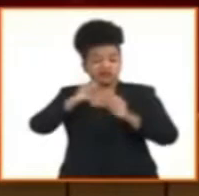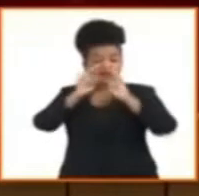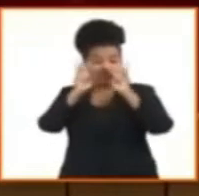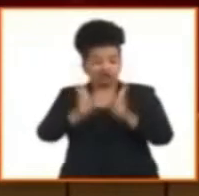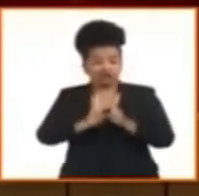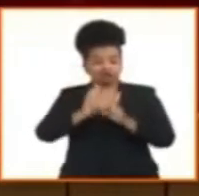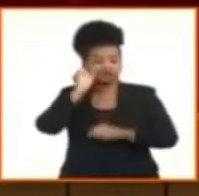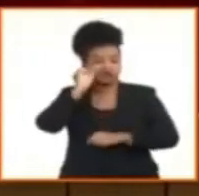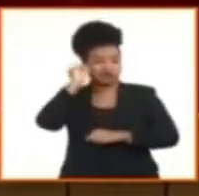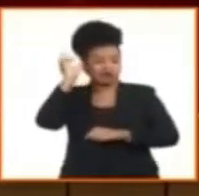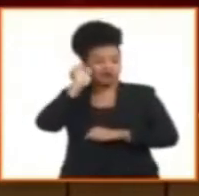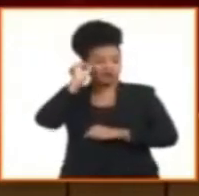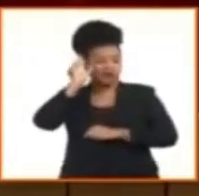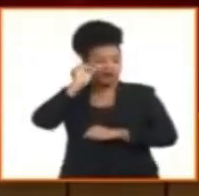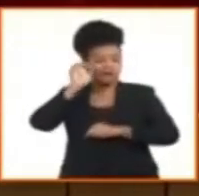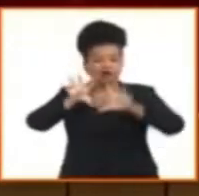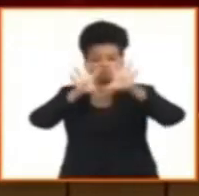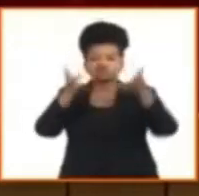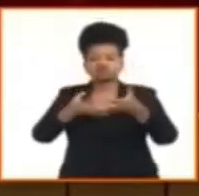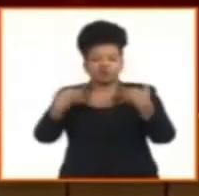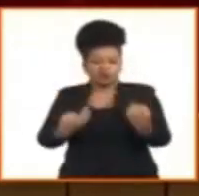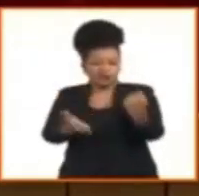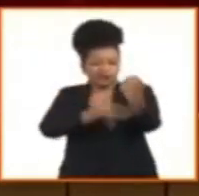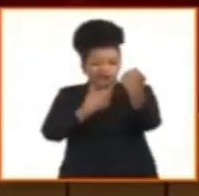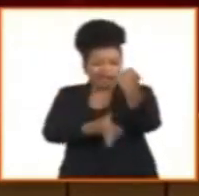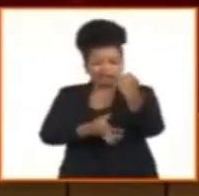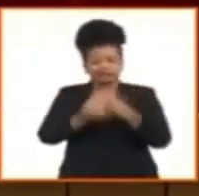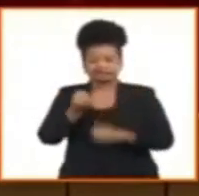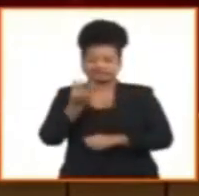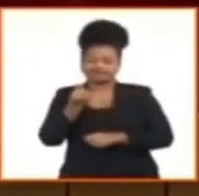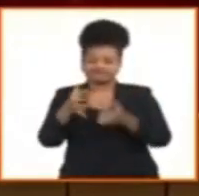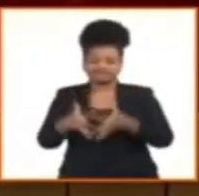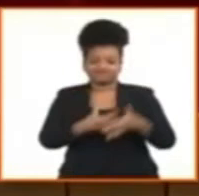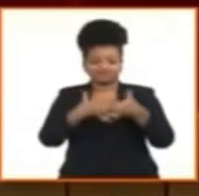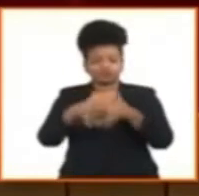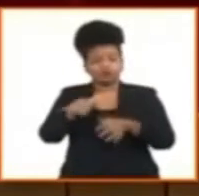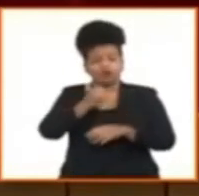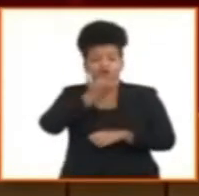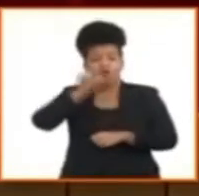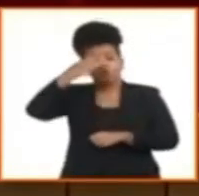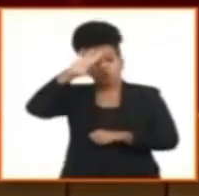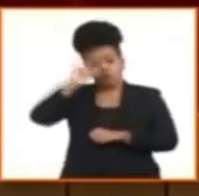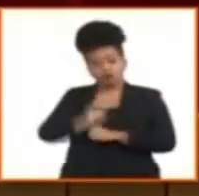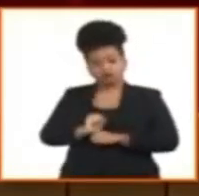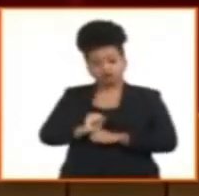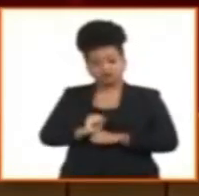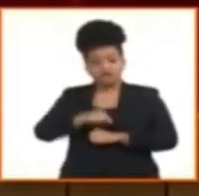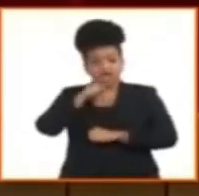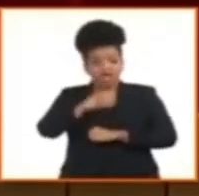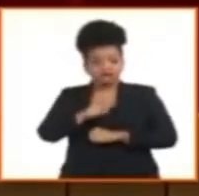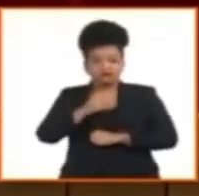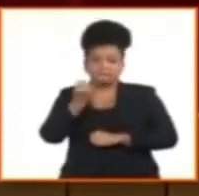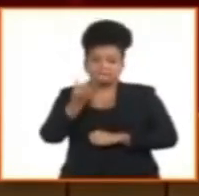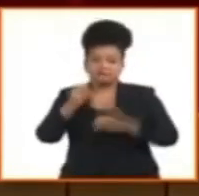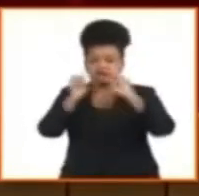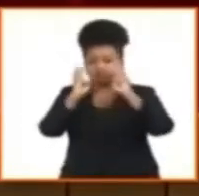realidades del mundo real y también de nuestros países, basado en campañas de desinformación, en